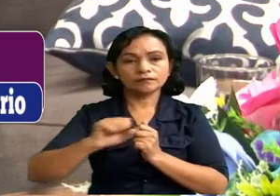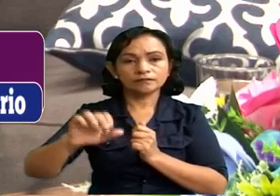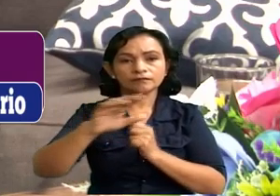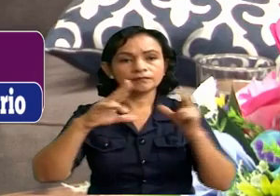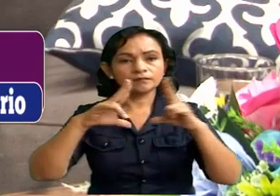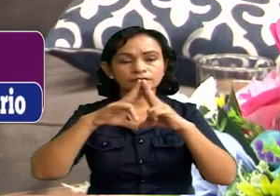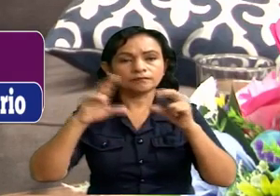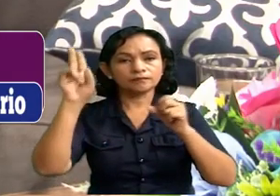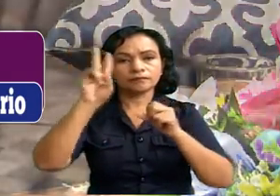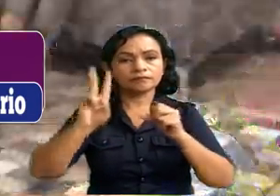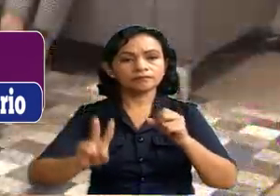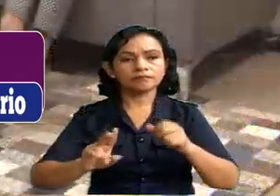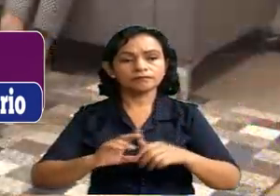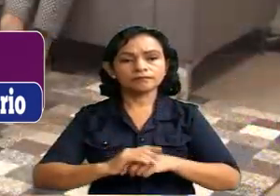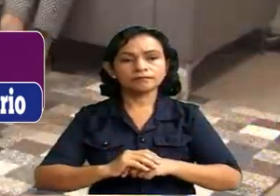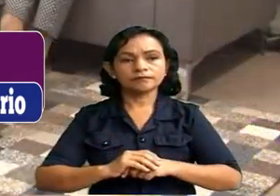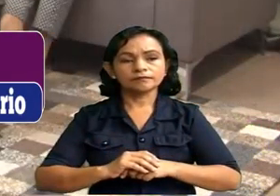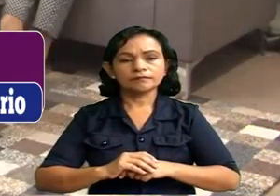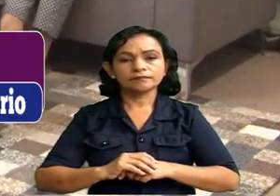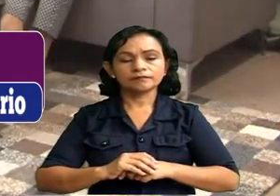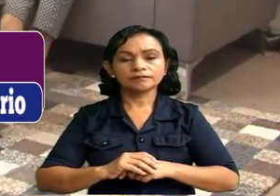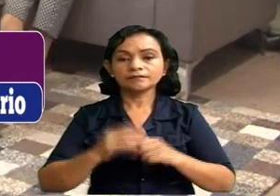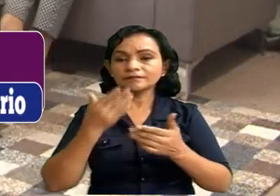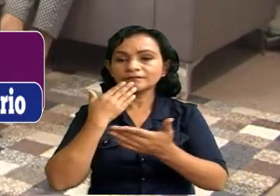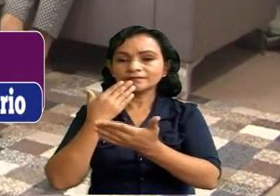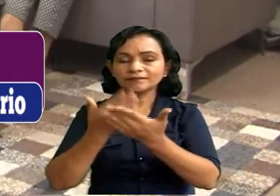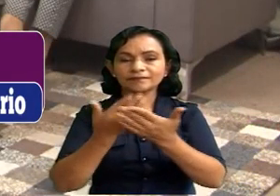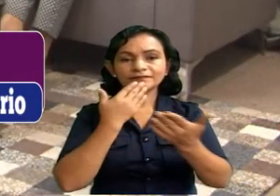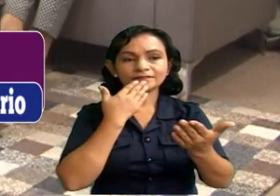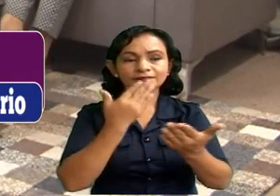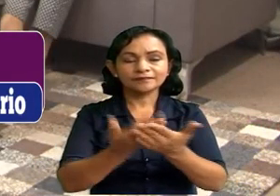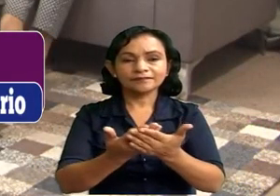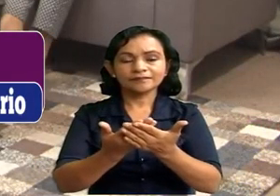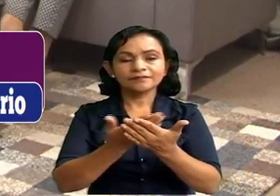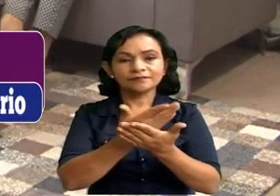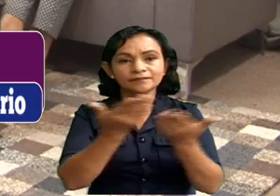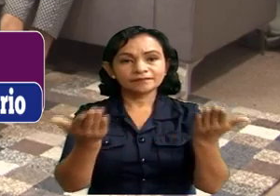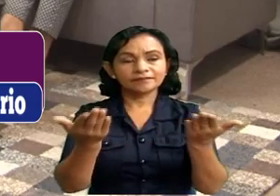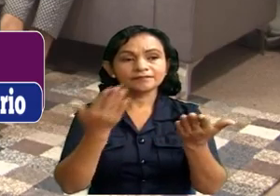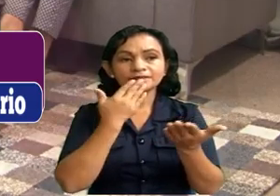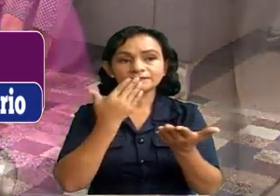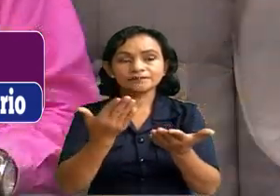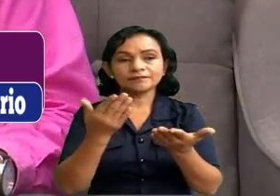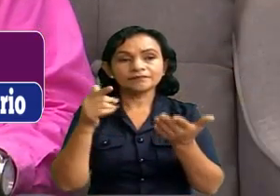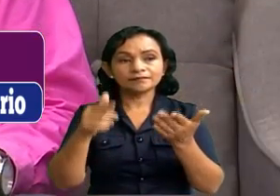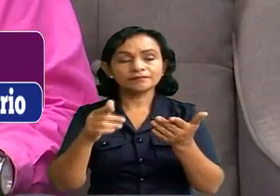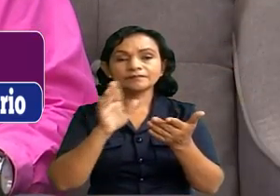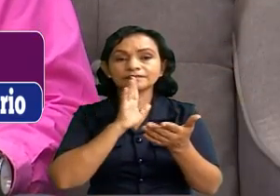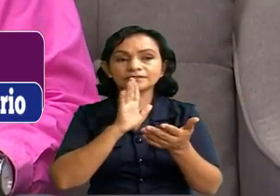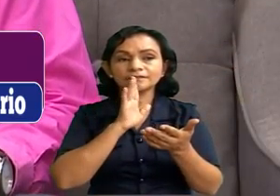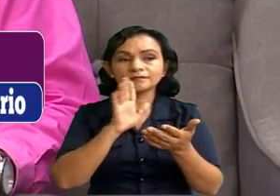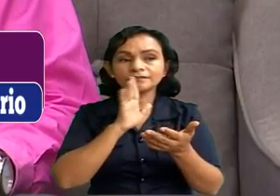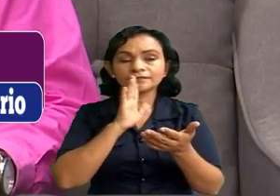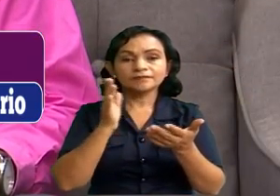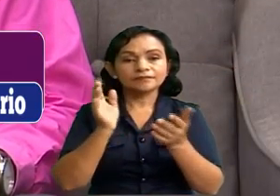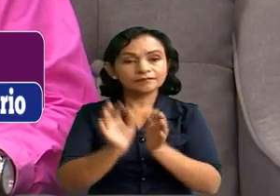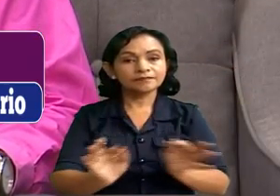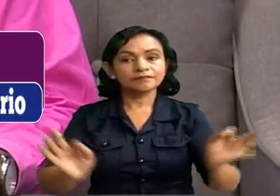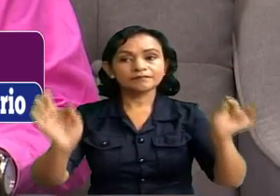sociedad venezolana. Ok, muchísimas gracias a ambas por su espacio y por su tiempo. Bueno, esta oportunidad, una conversación